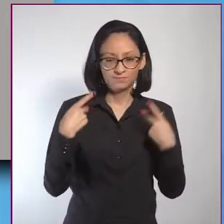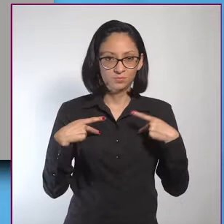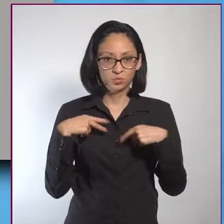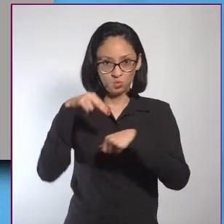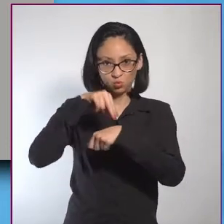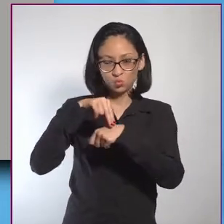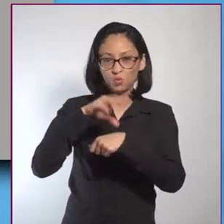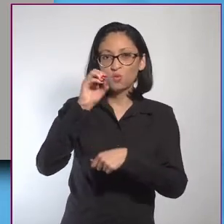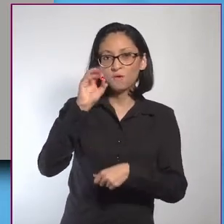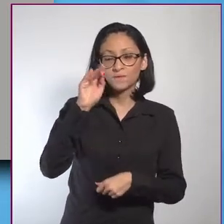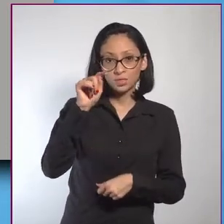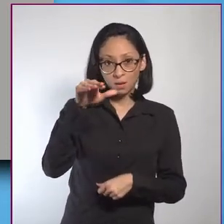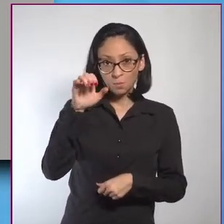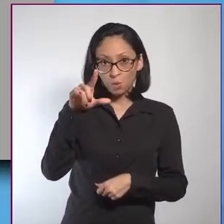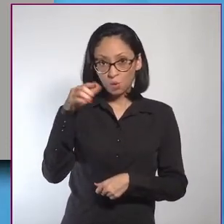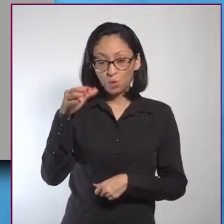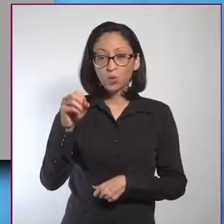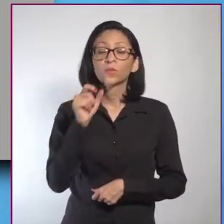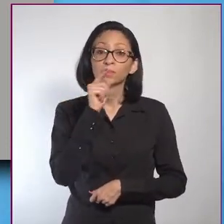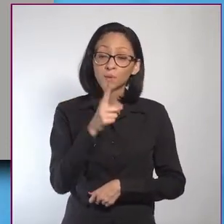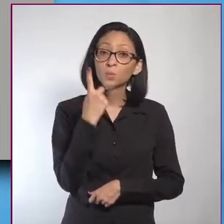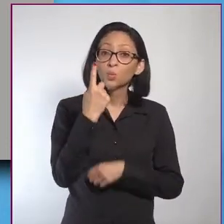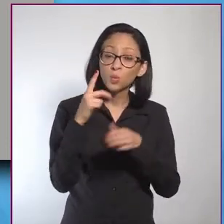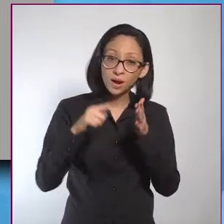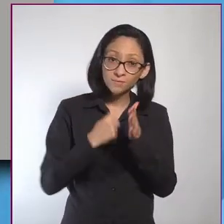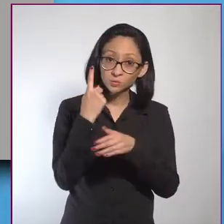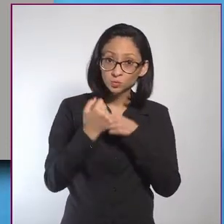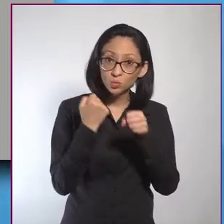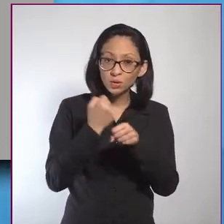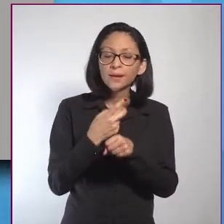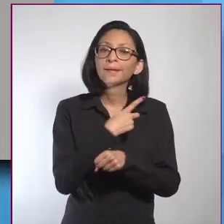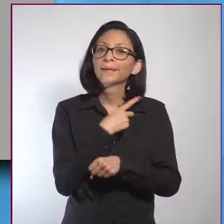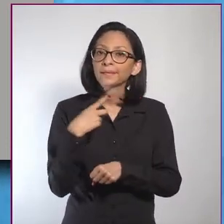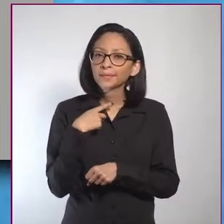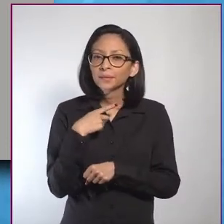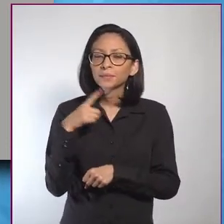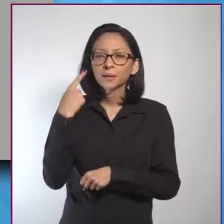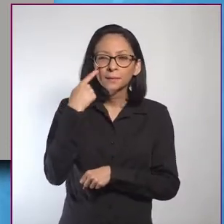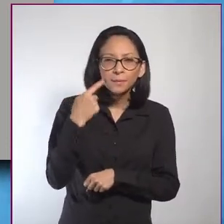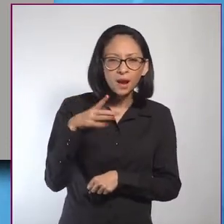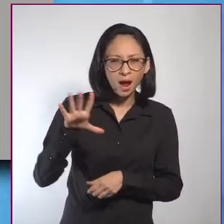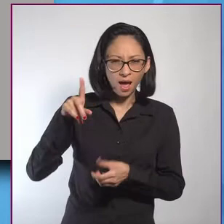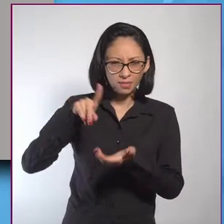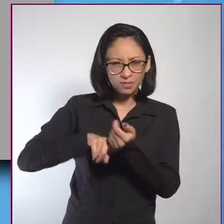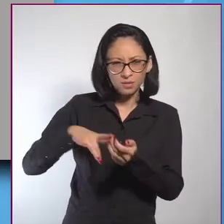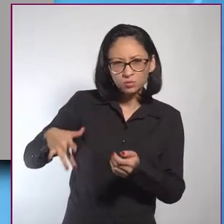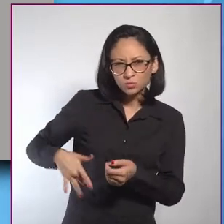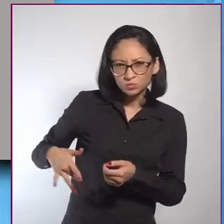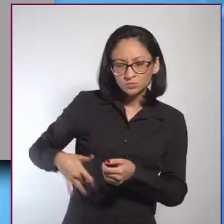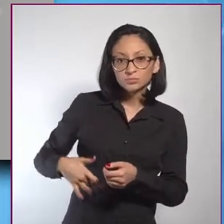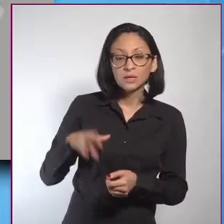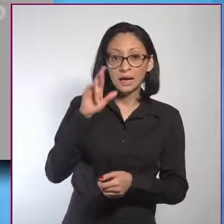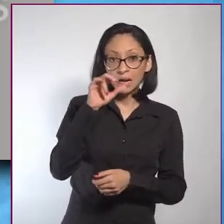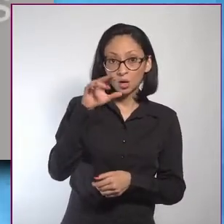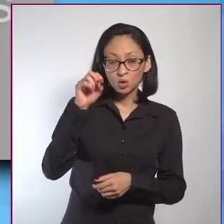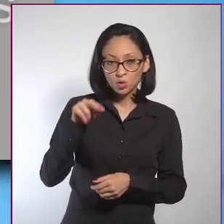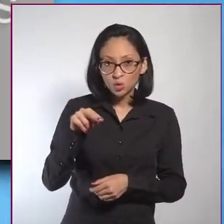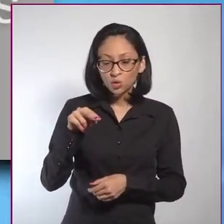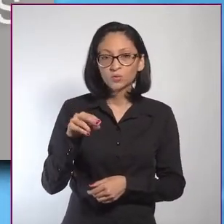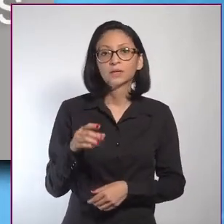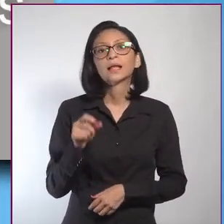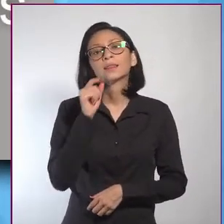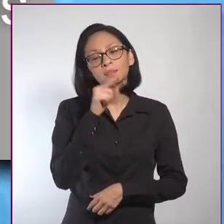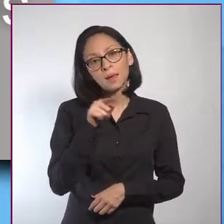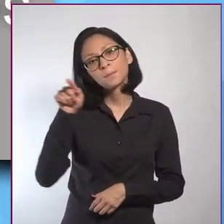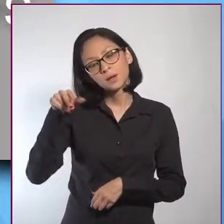oftalmólogo. Una vez al año se debe de buscar la presencia de problemas en el riñón, llamados nefropatía diabética, y también